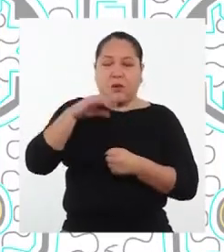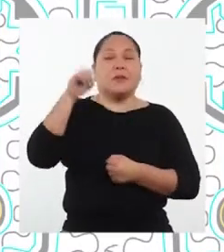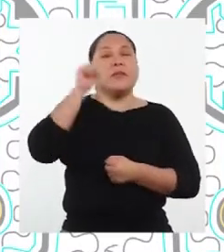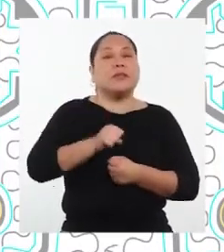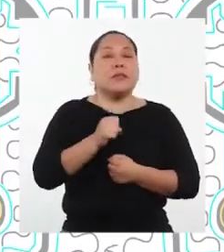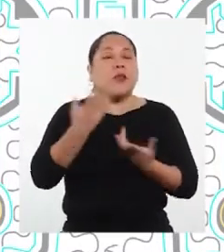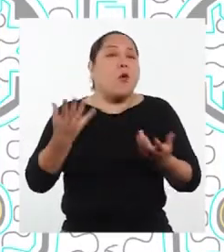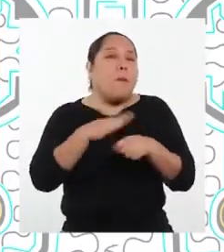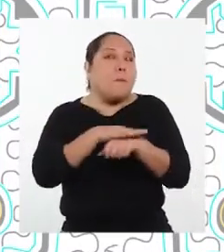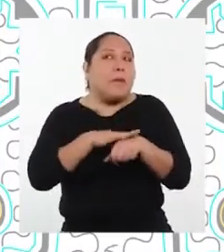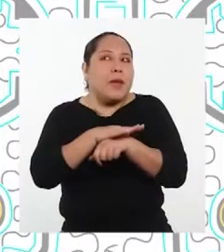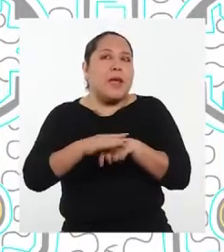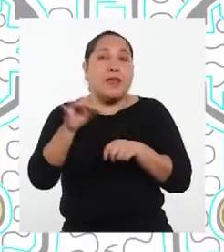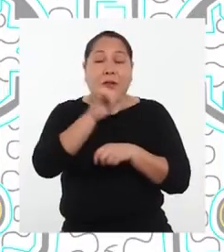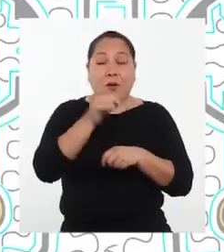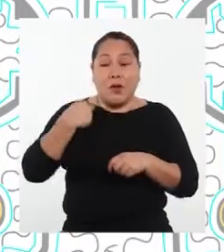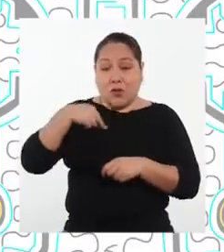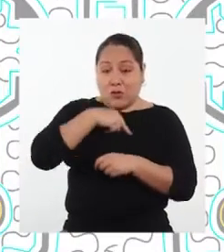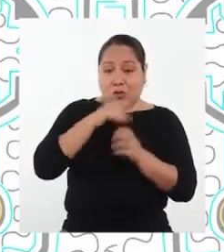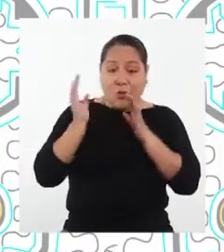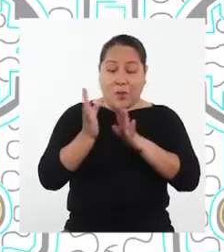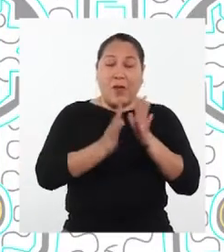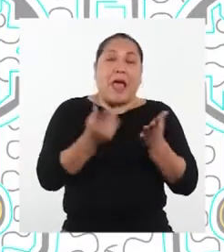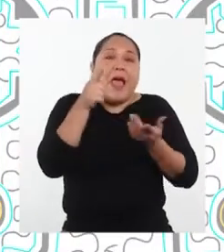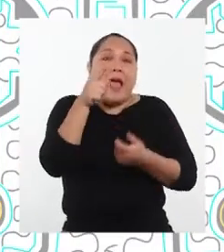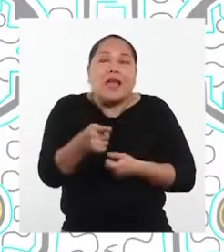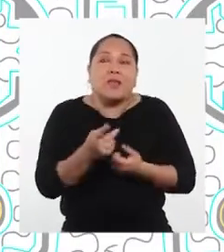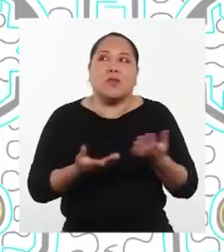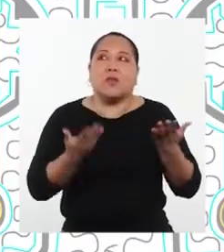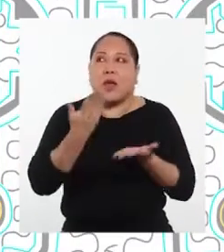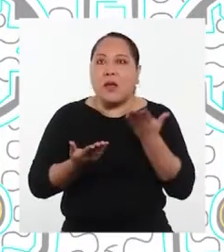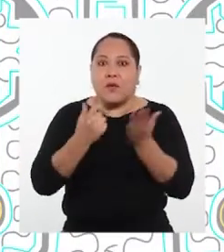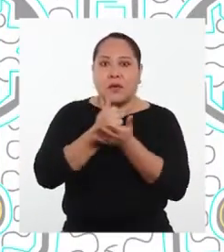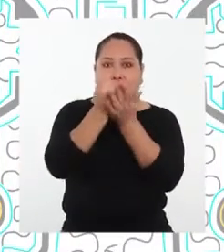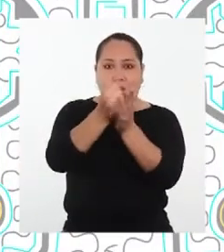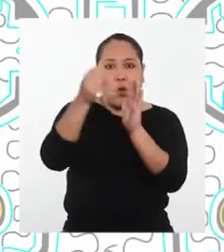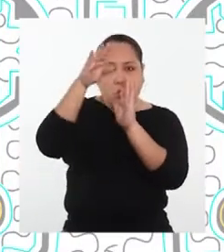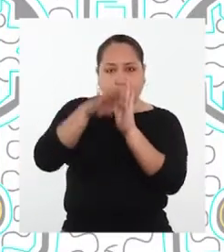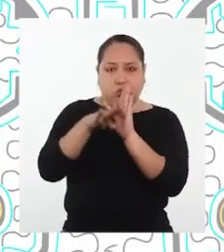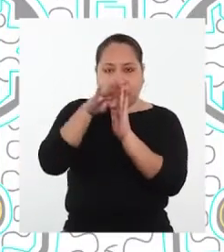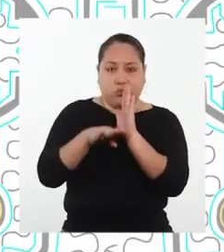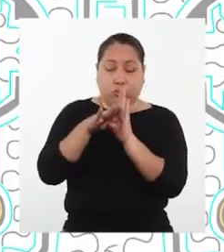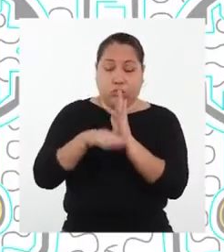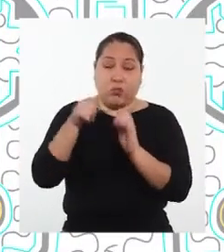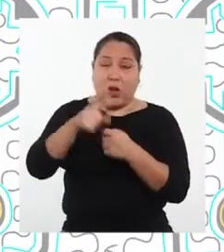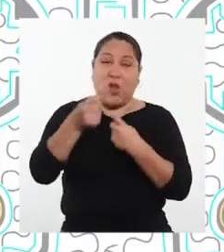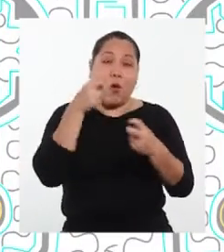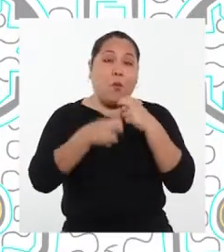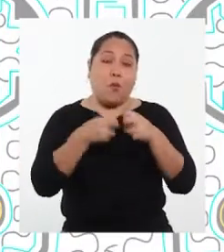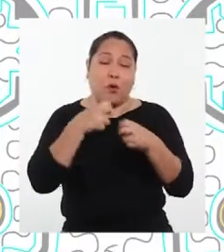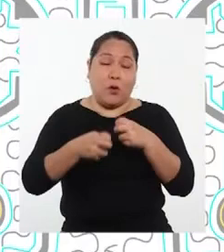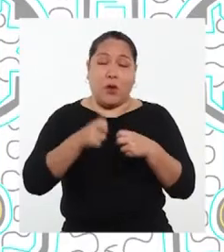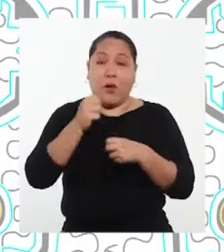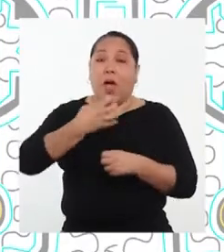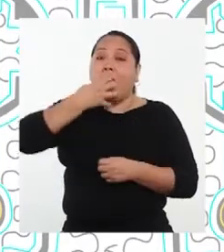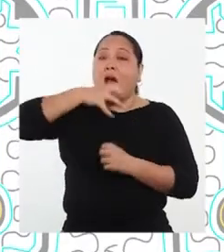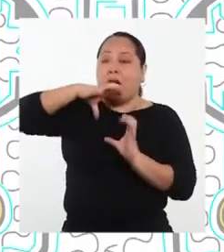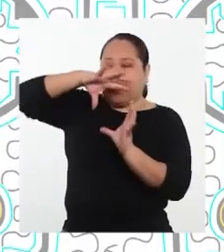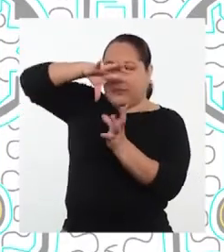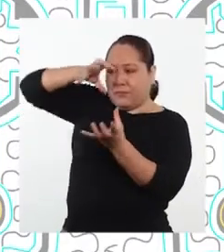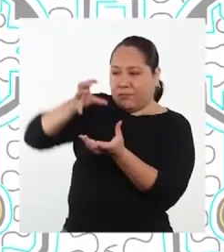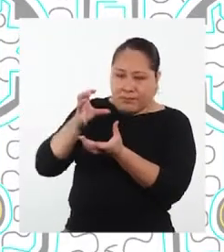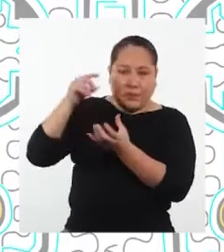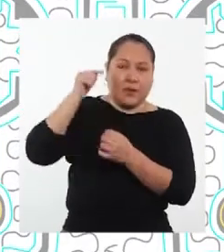un plan como el que hacemos nosotros. Eso podría ayudar a reducir las consecuencias del